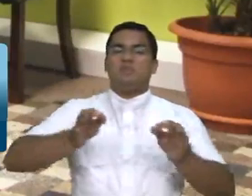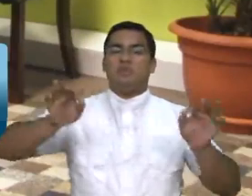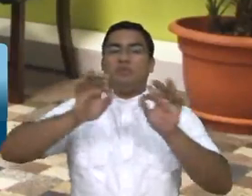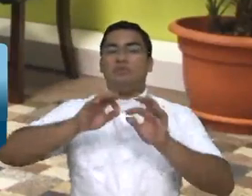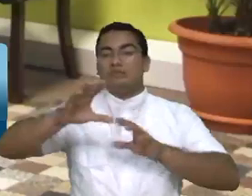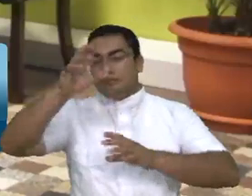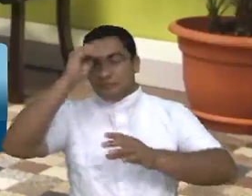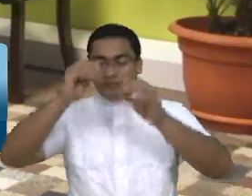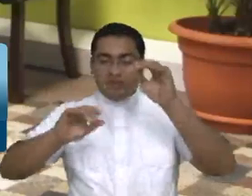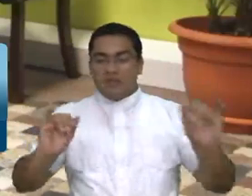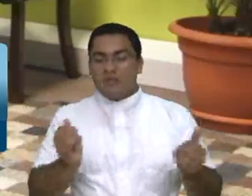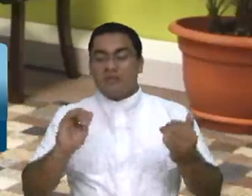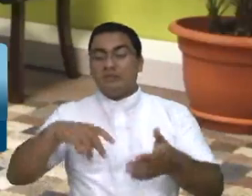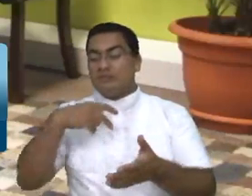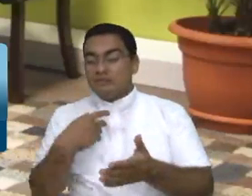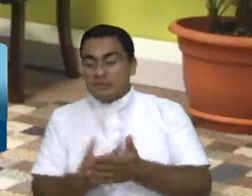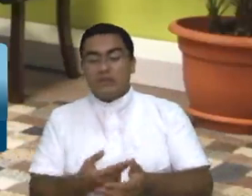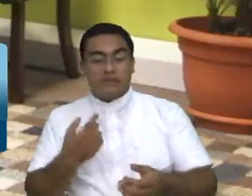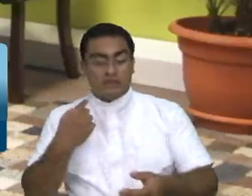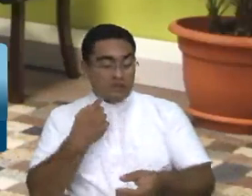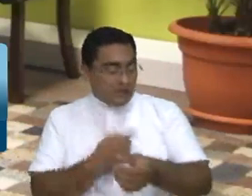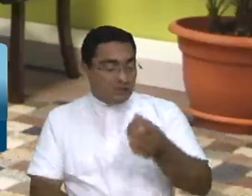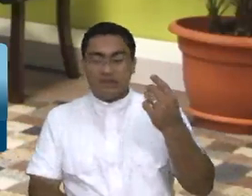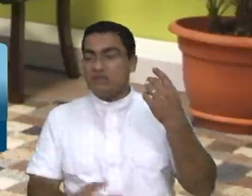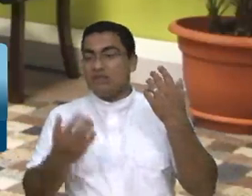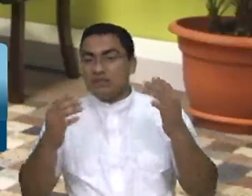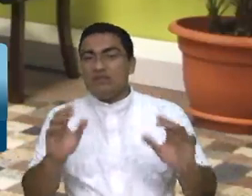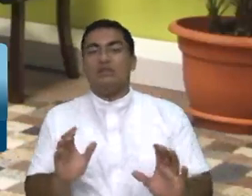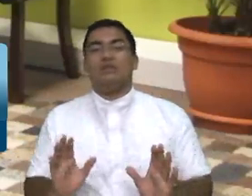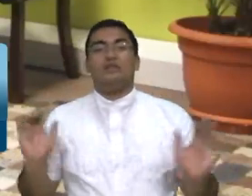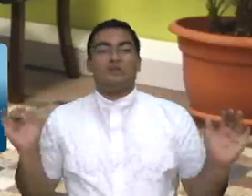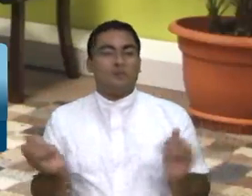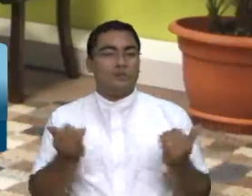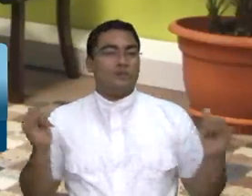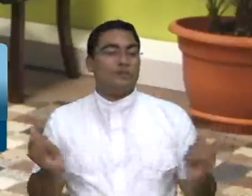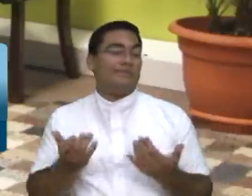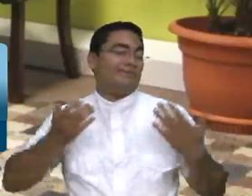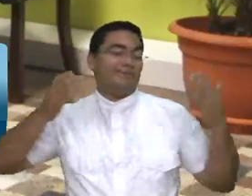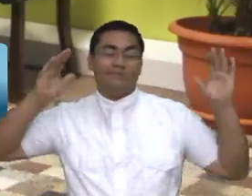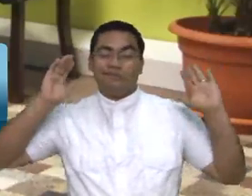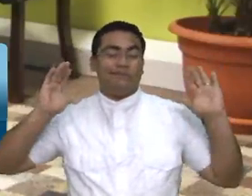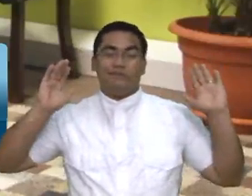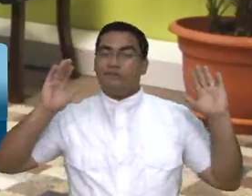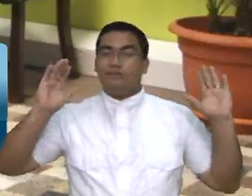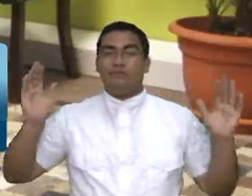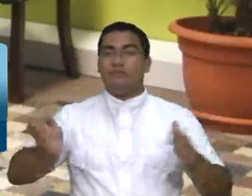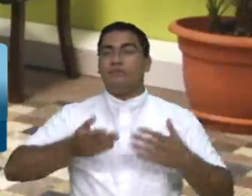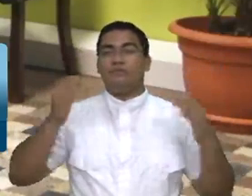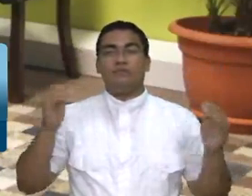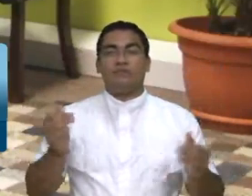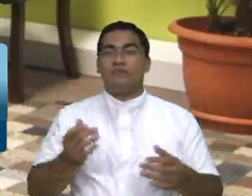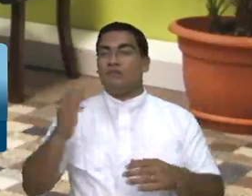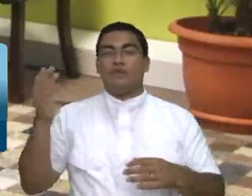caerse. Caerse, sí, literalmente, pues. Tropiezan, jugando, en fin, es una etapa de herida donde